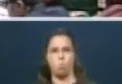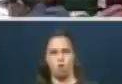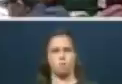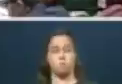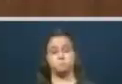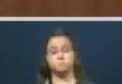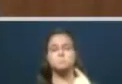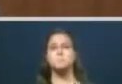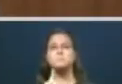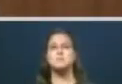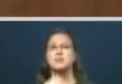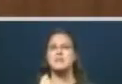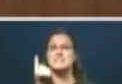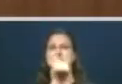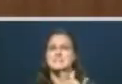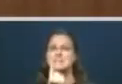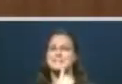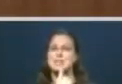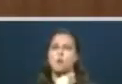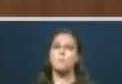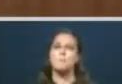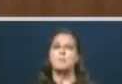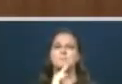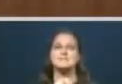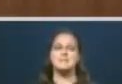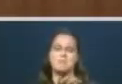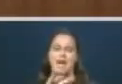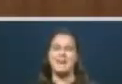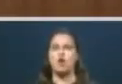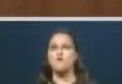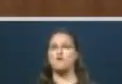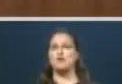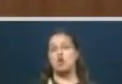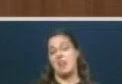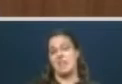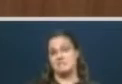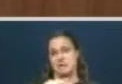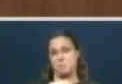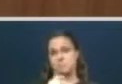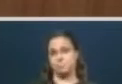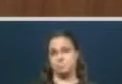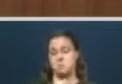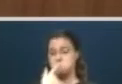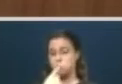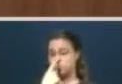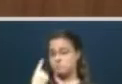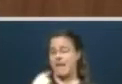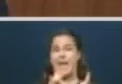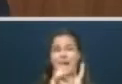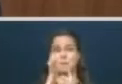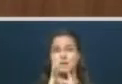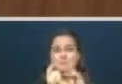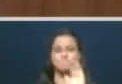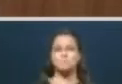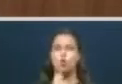la primera es el diseño del mapa de las llamadas áreas funcionales estables para ello el pasado mes de abril establecimos un